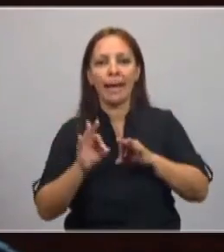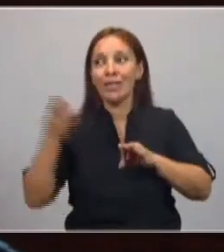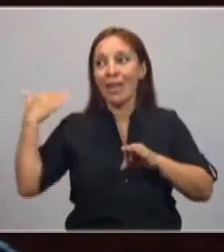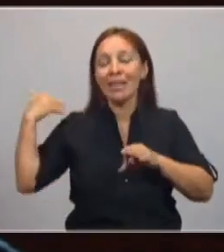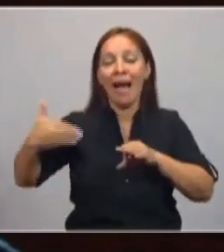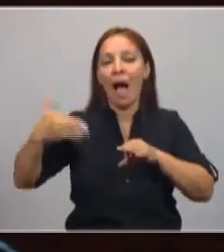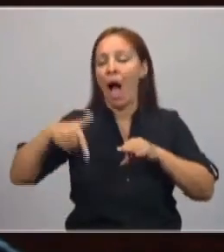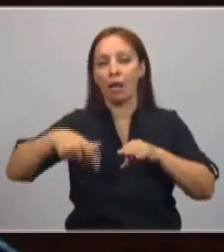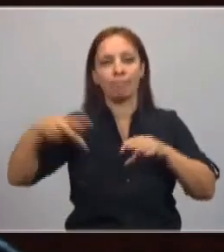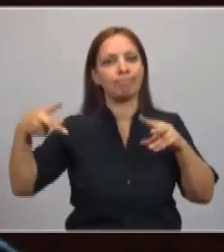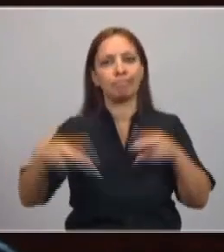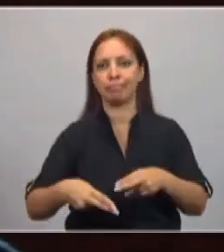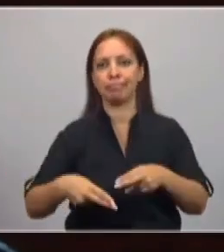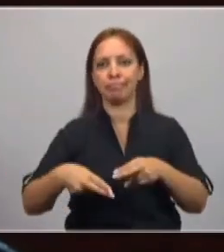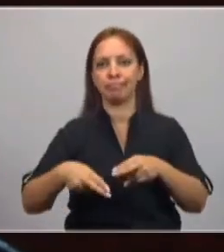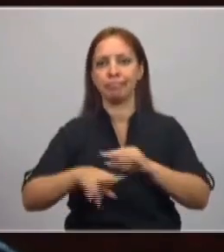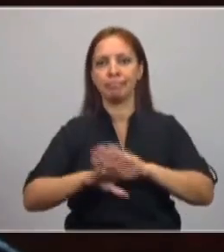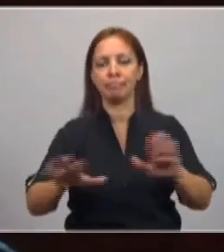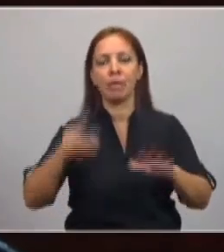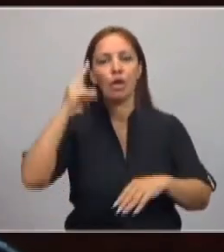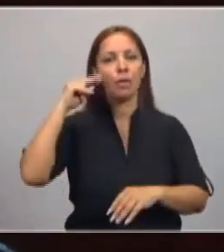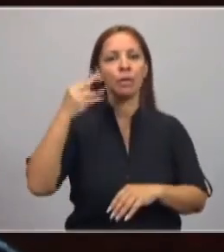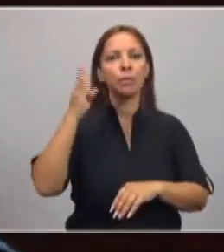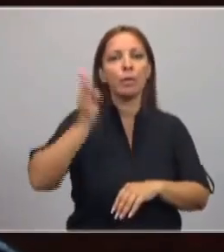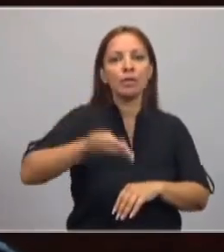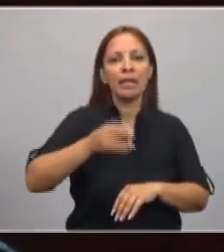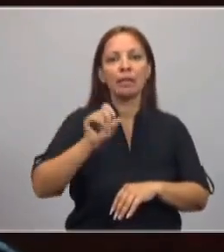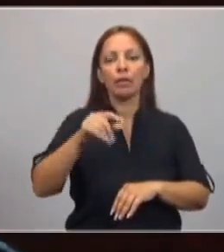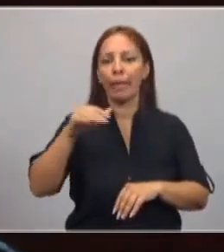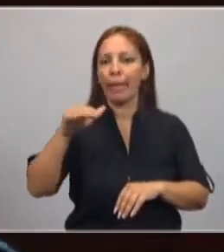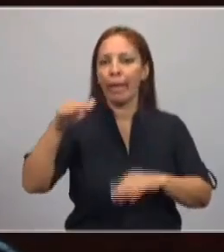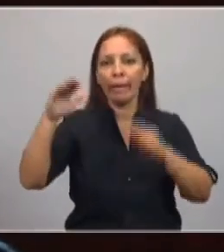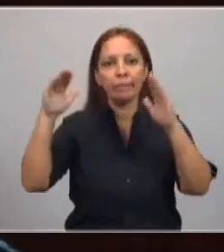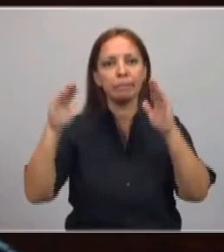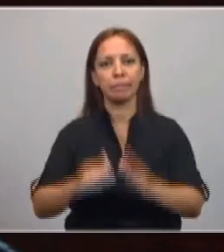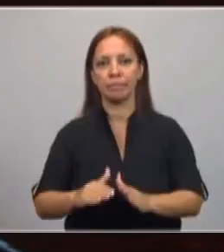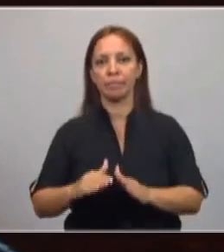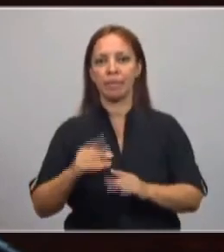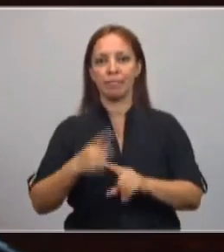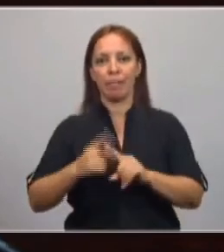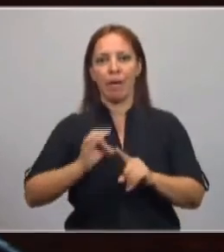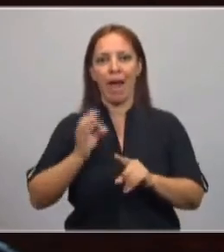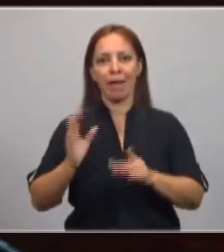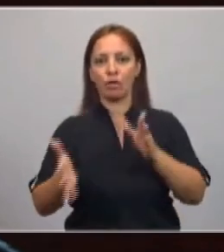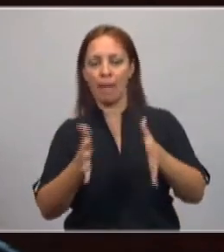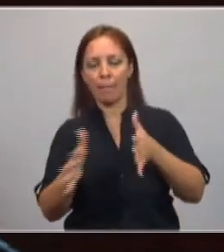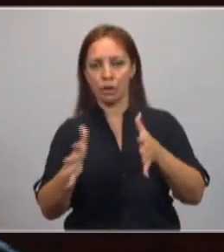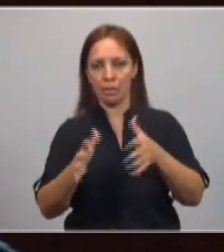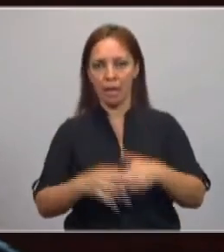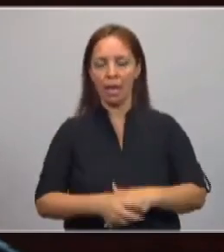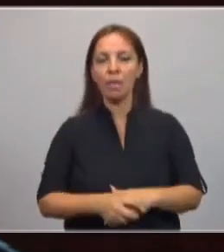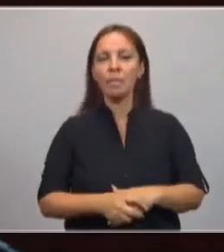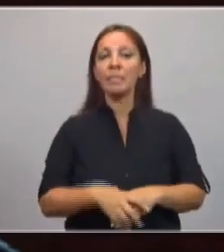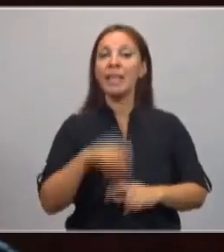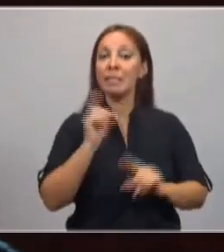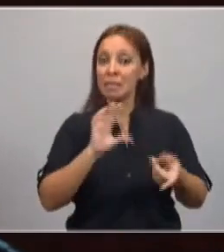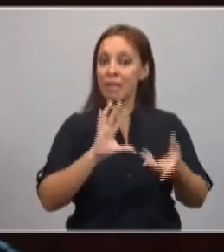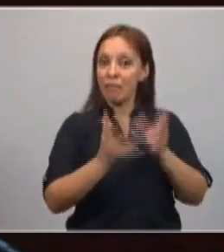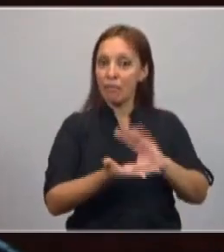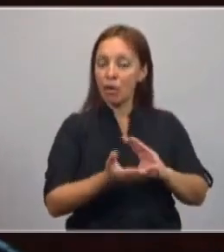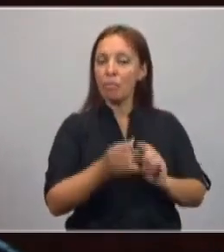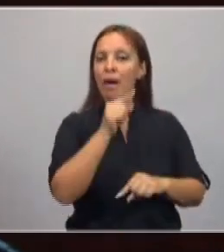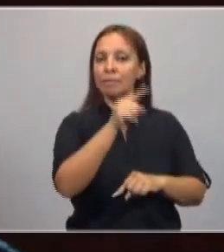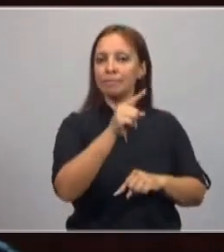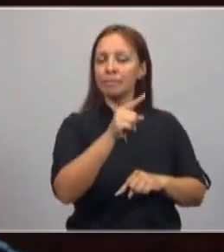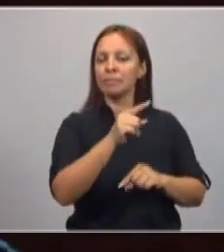un 94% de caída real interanual estimada. En esta línea, el índice